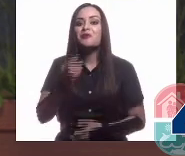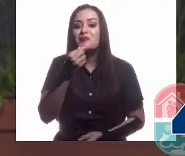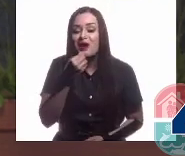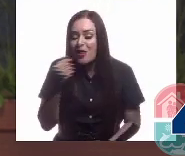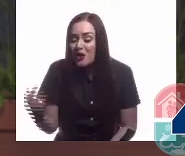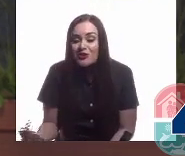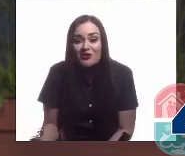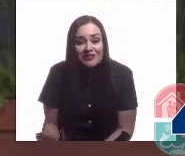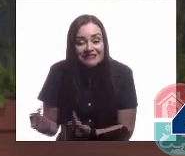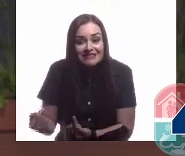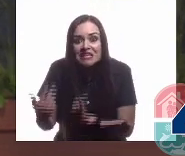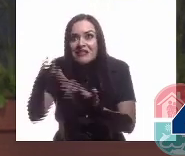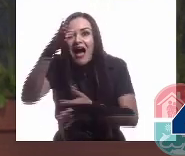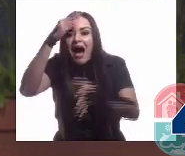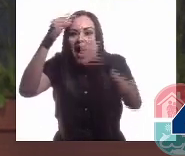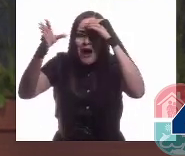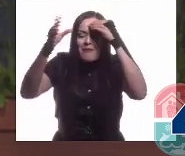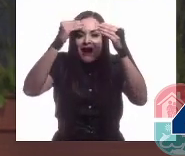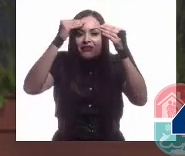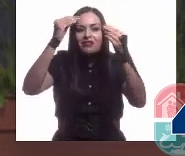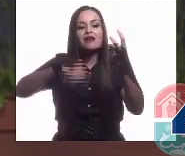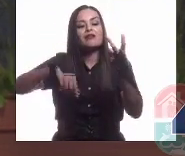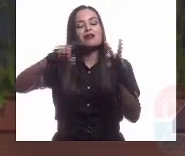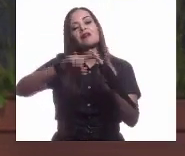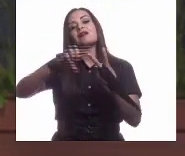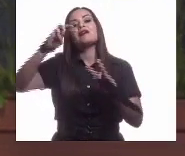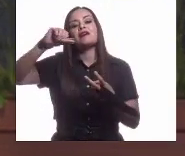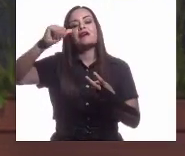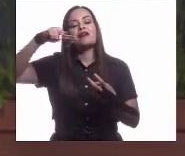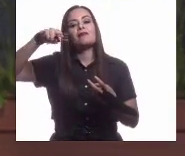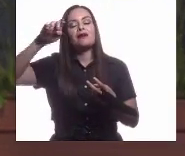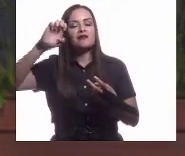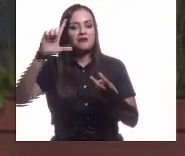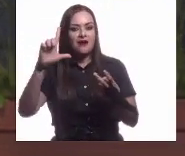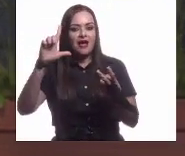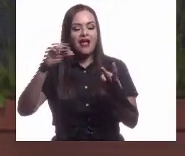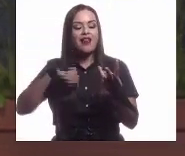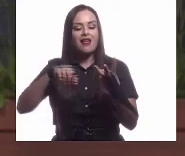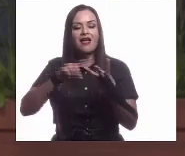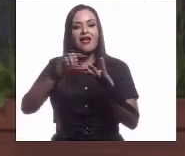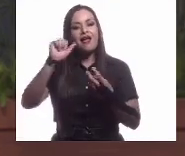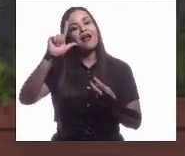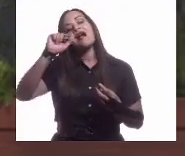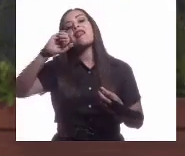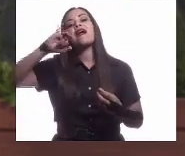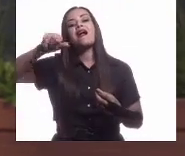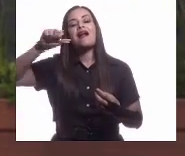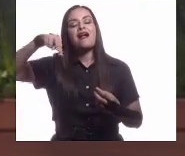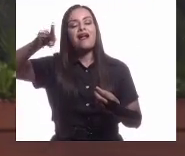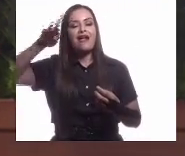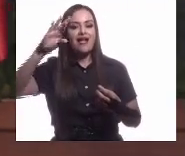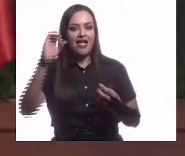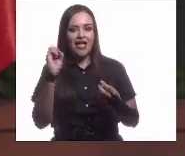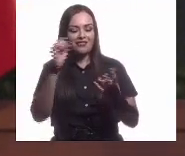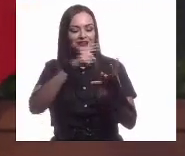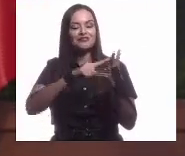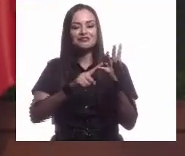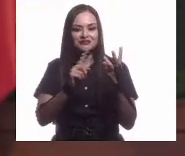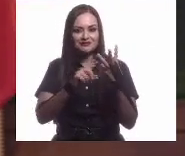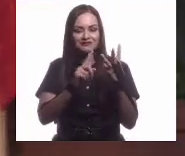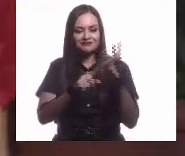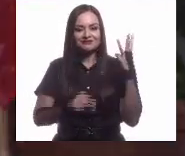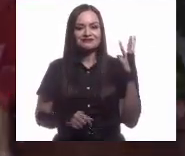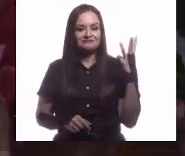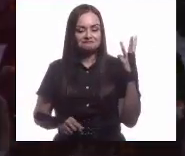están aprendiendo. A Manuel Cosío, jugador de Delfines, y Alejandro Rodríguez, de nuestros Lobos Marinos de Fútbol.